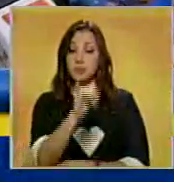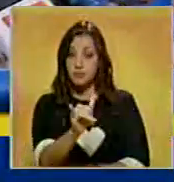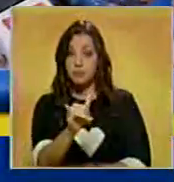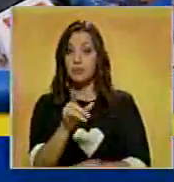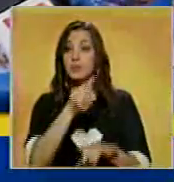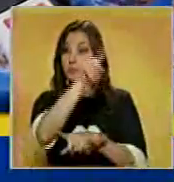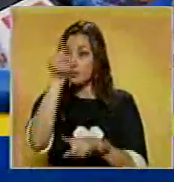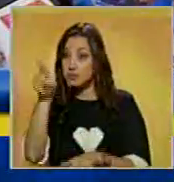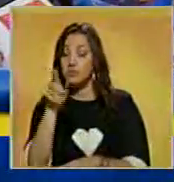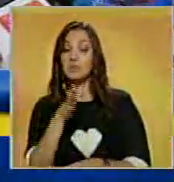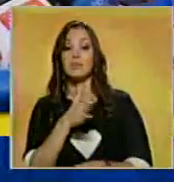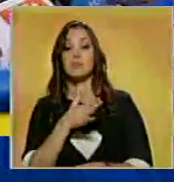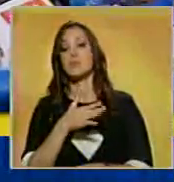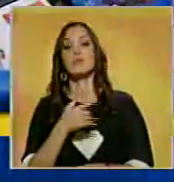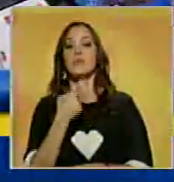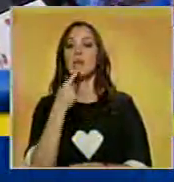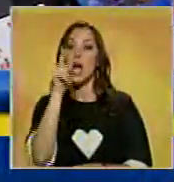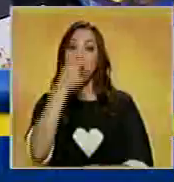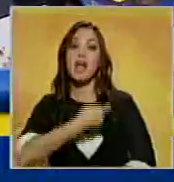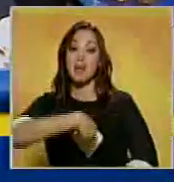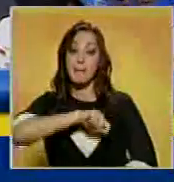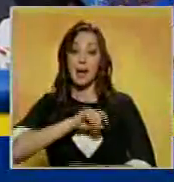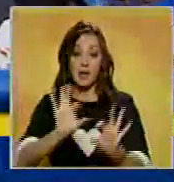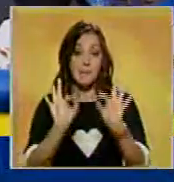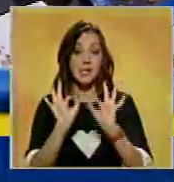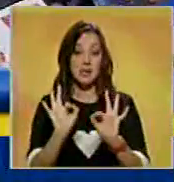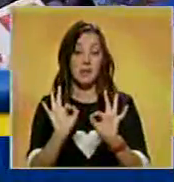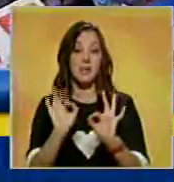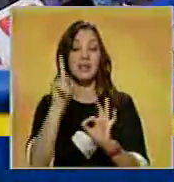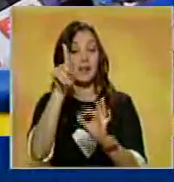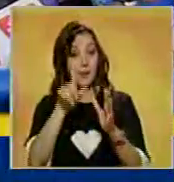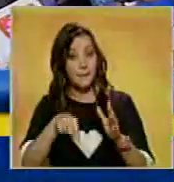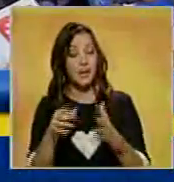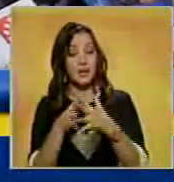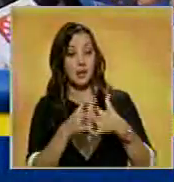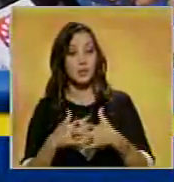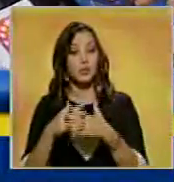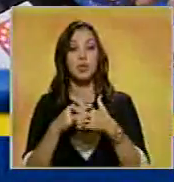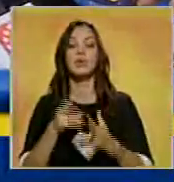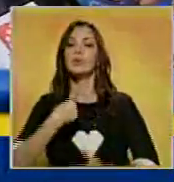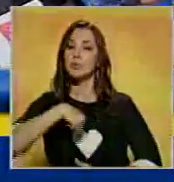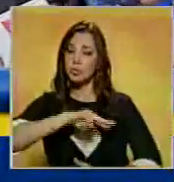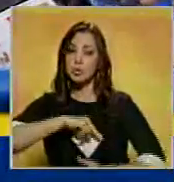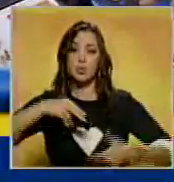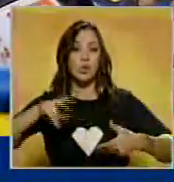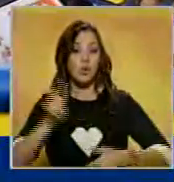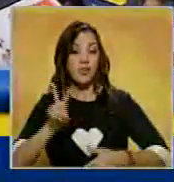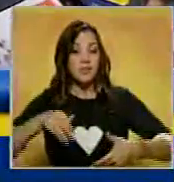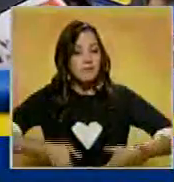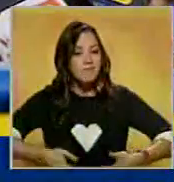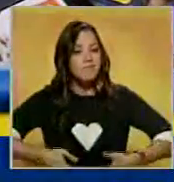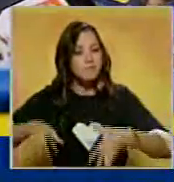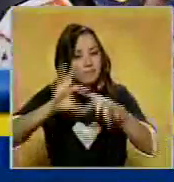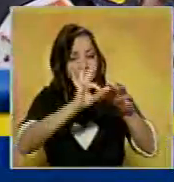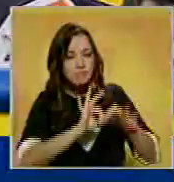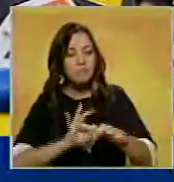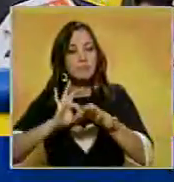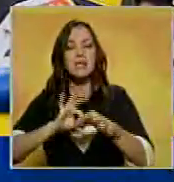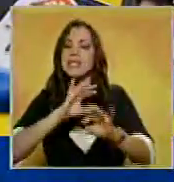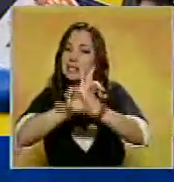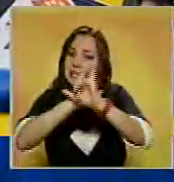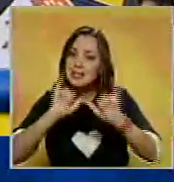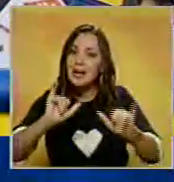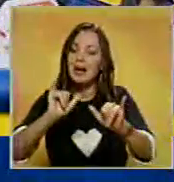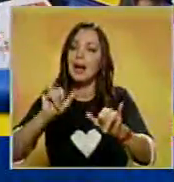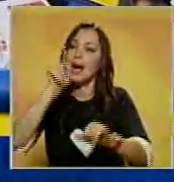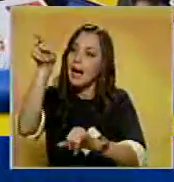mancillar su nombre, especialmente en España y en Estados Unidos. Yo creo que los venezolanos tenemos que hacer esfuerzo para que de una vez por todas se ponga un freno a